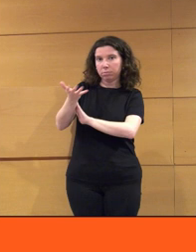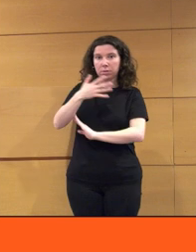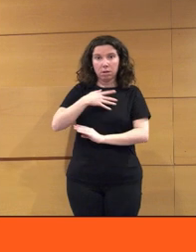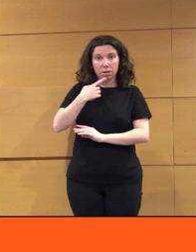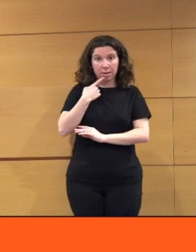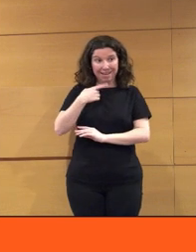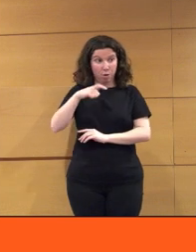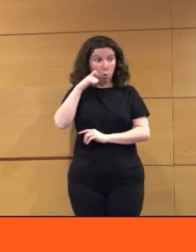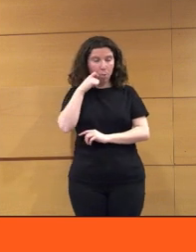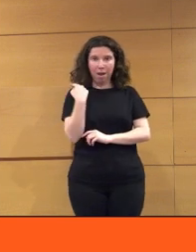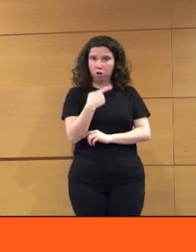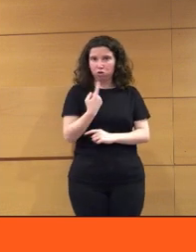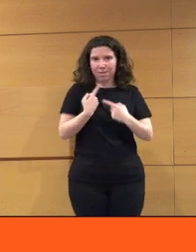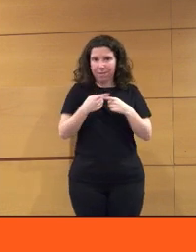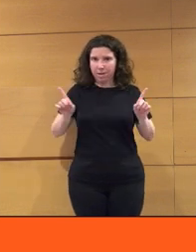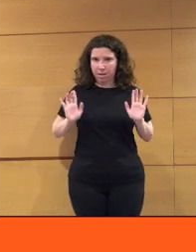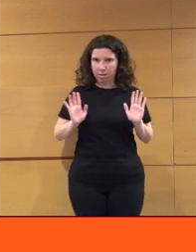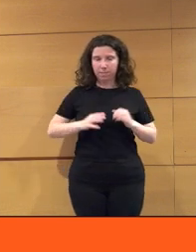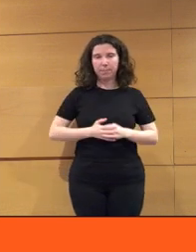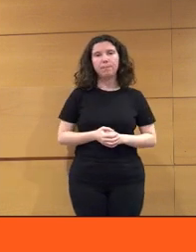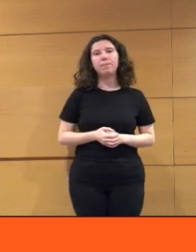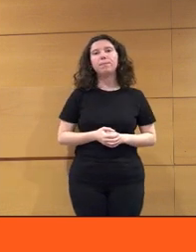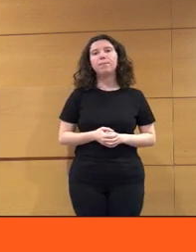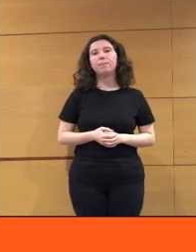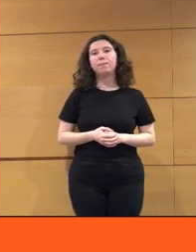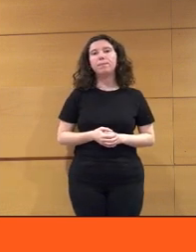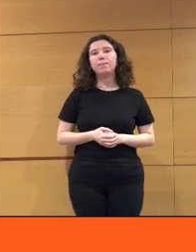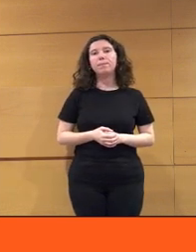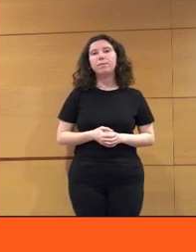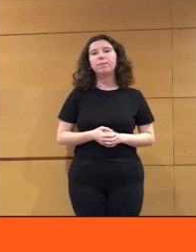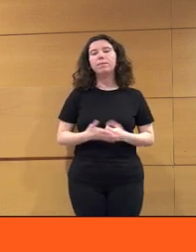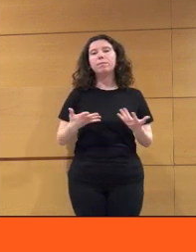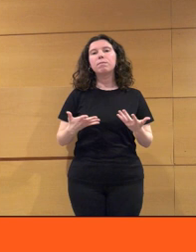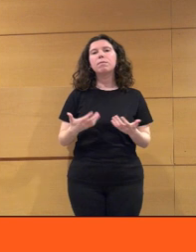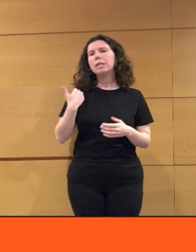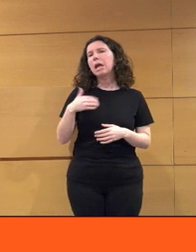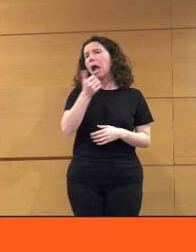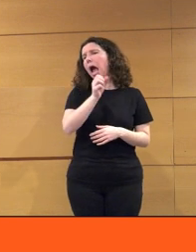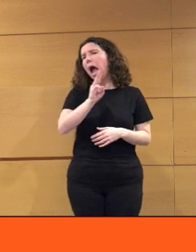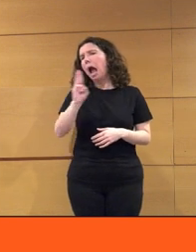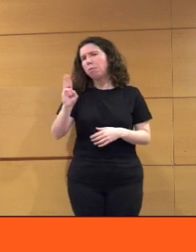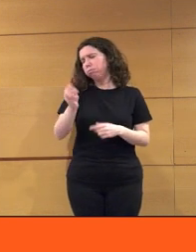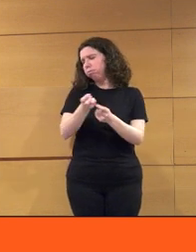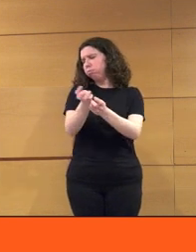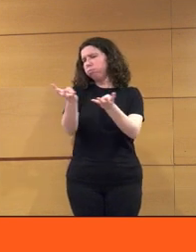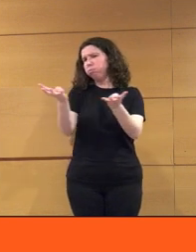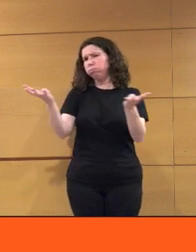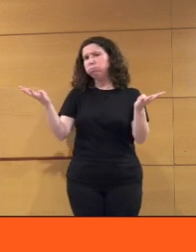generamos texto o lenguaje los humanos. Y existen muchísimas aplicaciones en este área